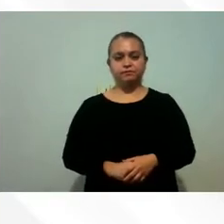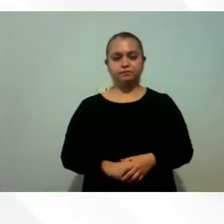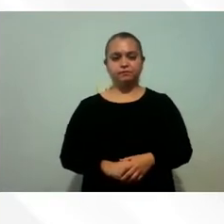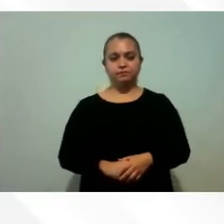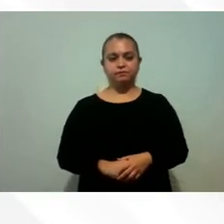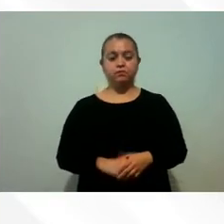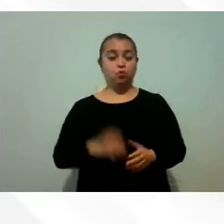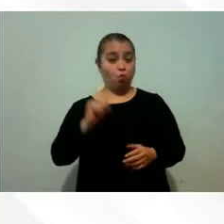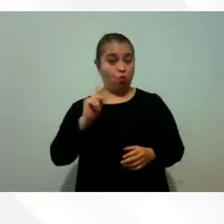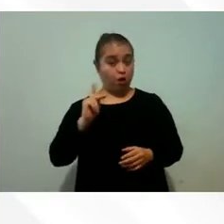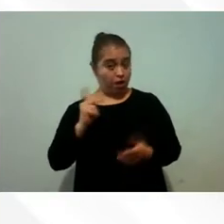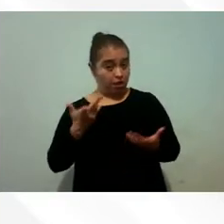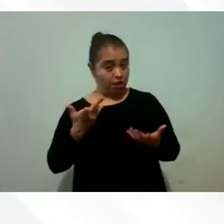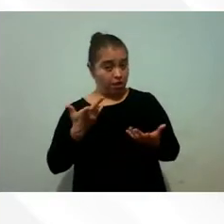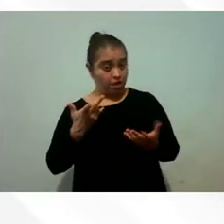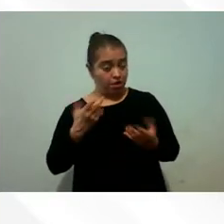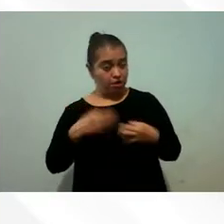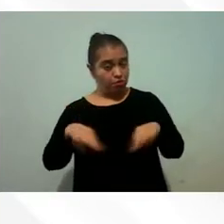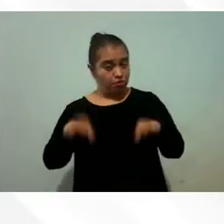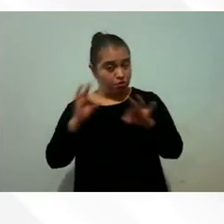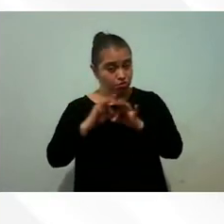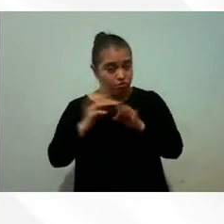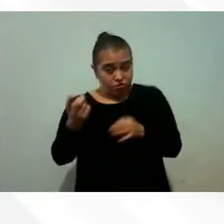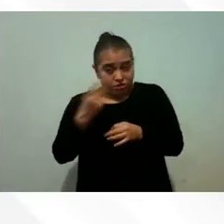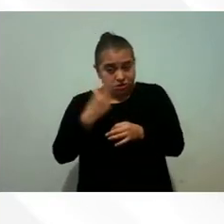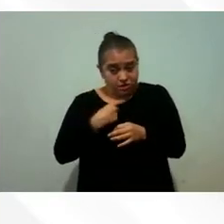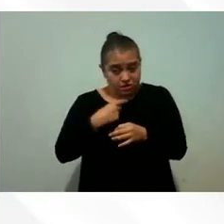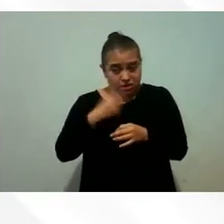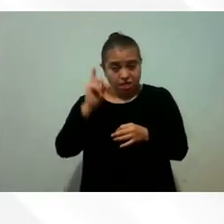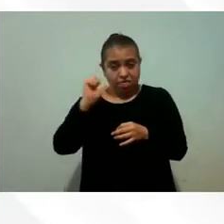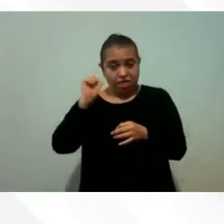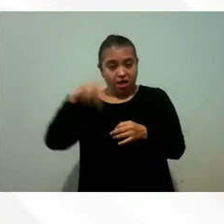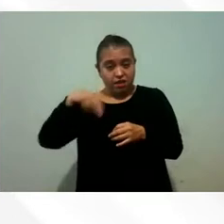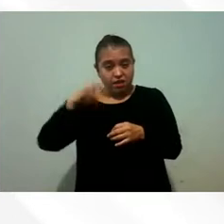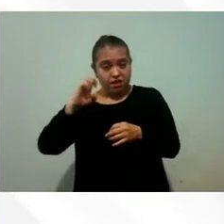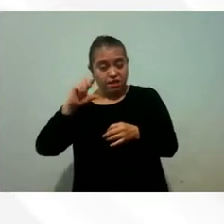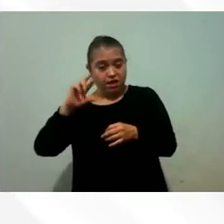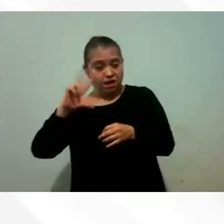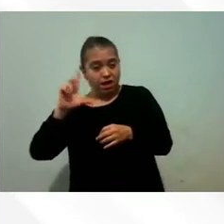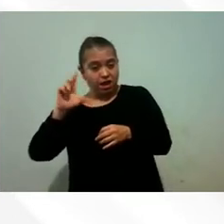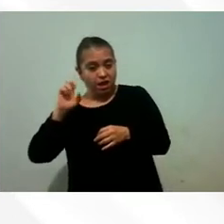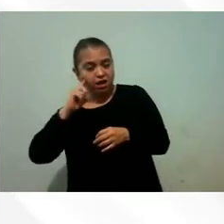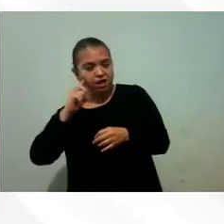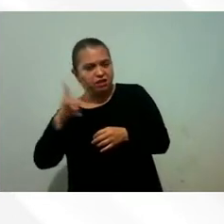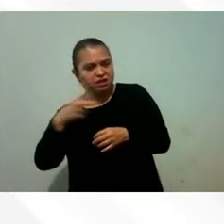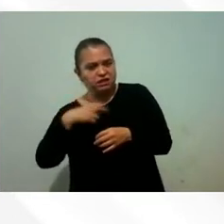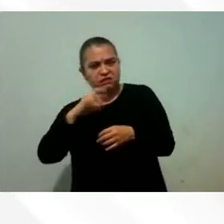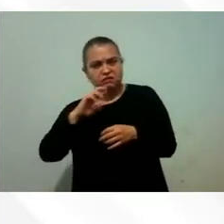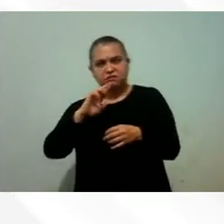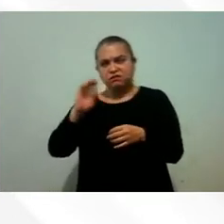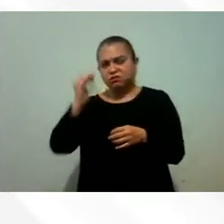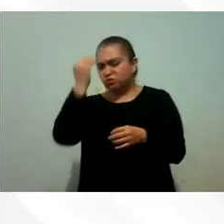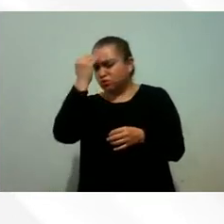Ok, es muy importante esto que nos dice Daniel, ¿no? Cómo es importante reconocer esas emociones en nuestras vidas,